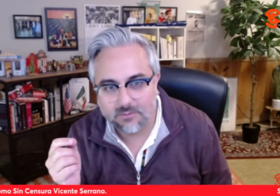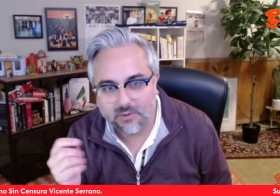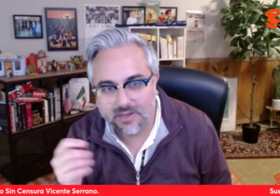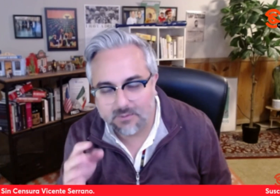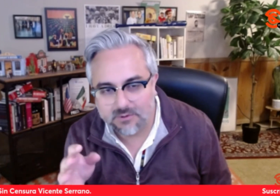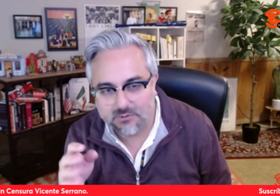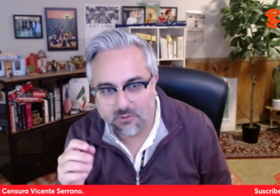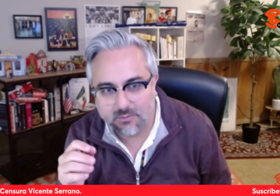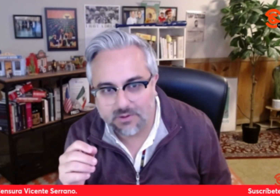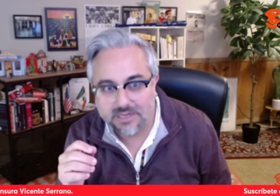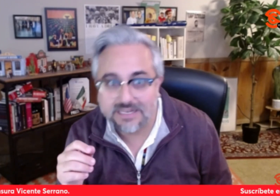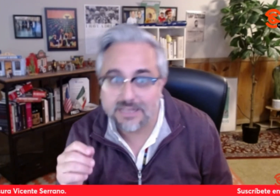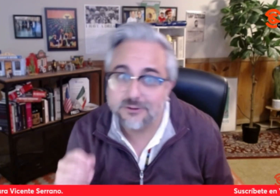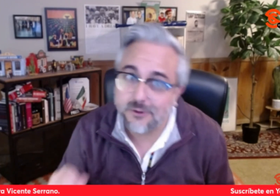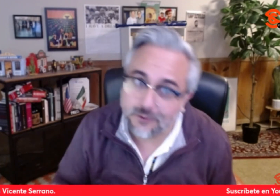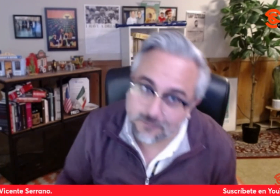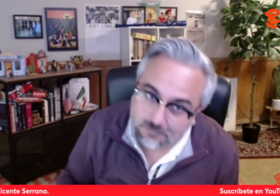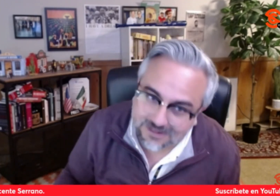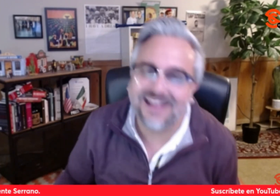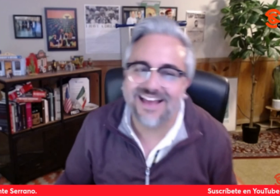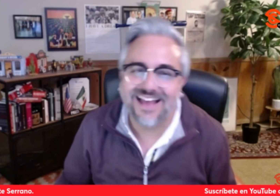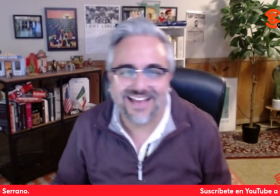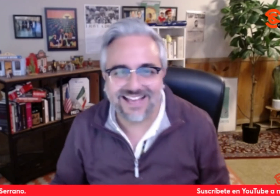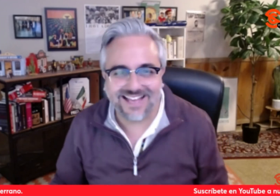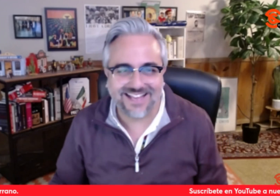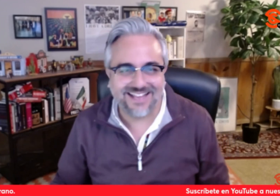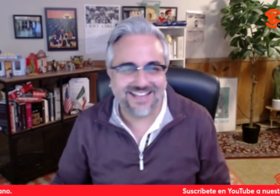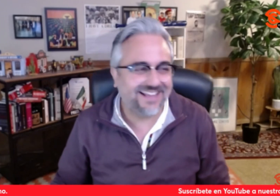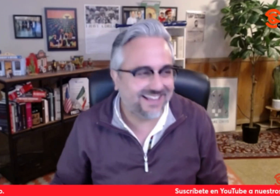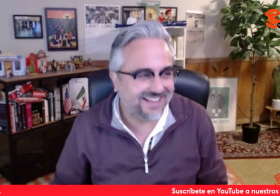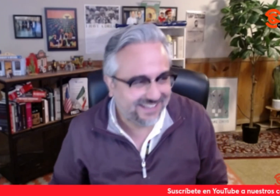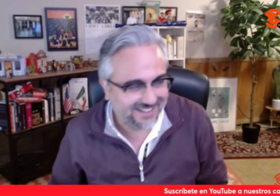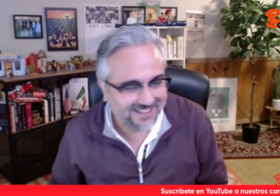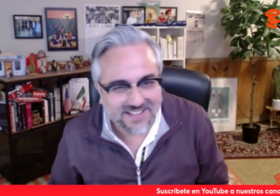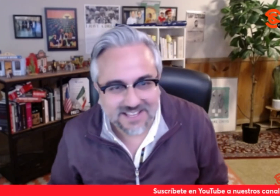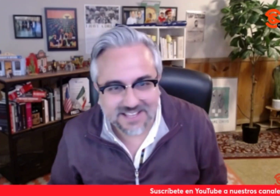Ciudad de México quieren poner su nombre con letras de oro.